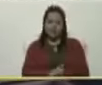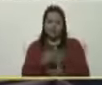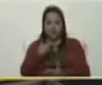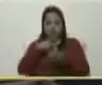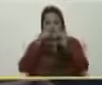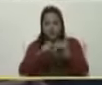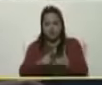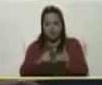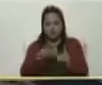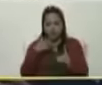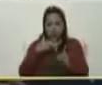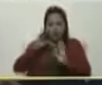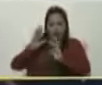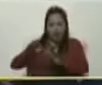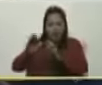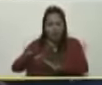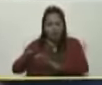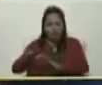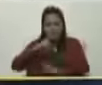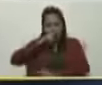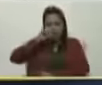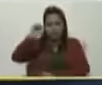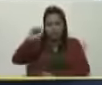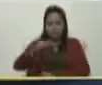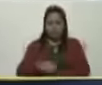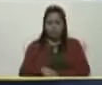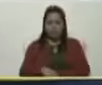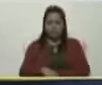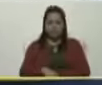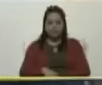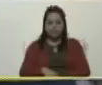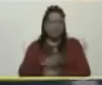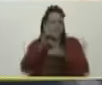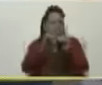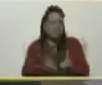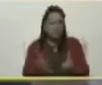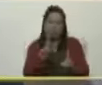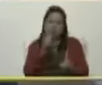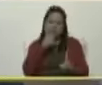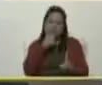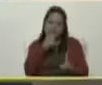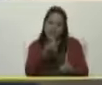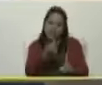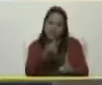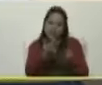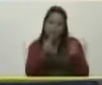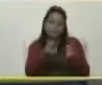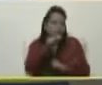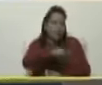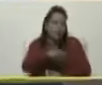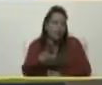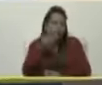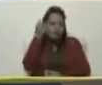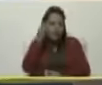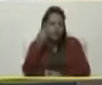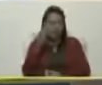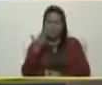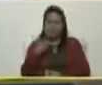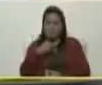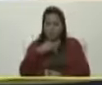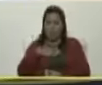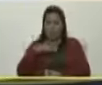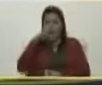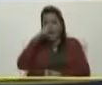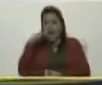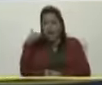darle el respaldo. Una decisión que quizás para muchos no es fácil. No es fácil por la trayectoria que uno ha tenido.